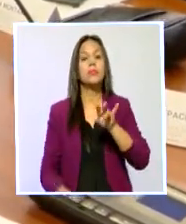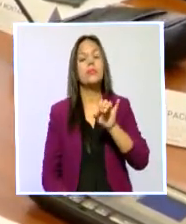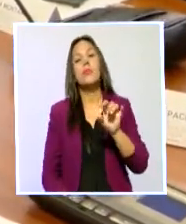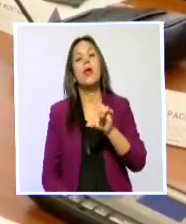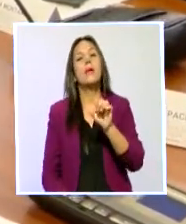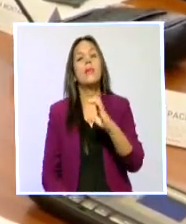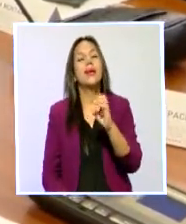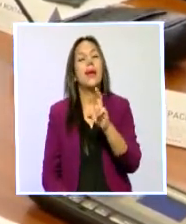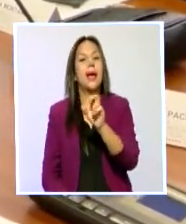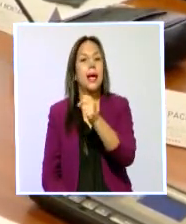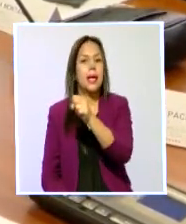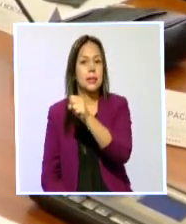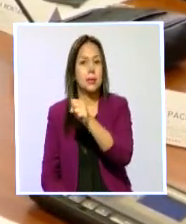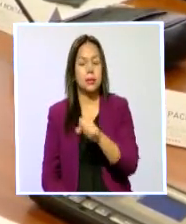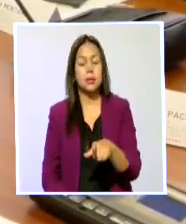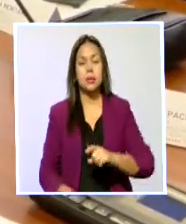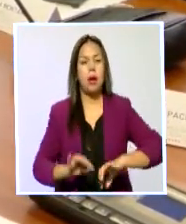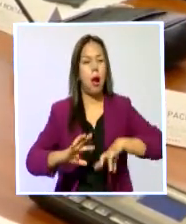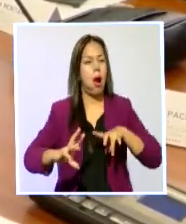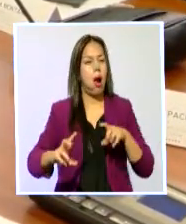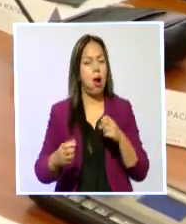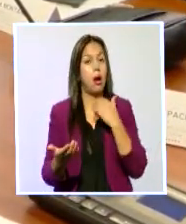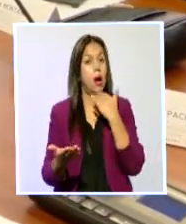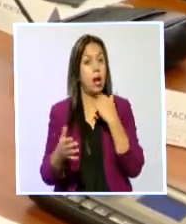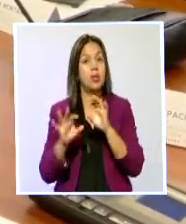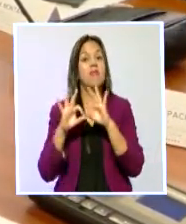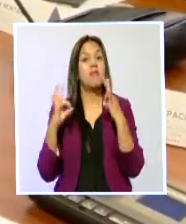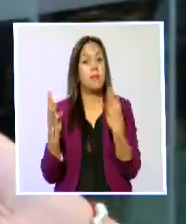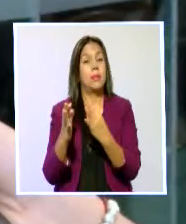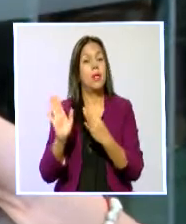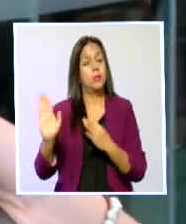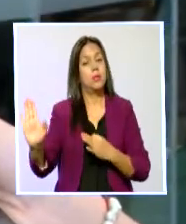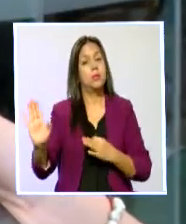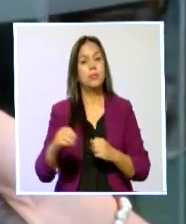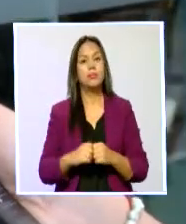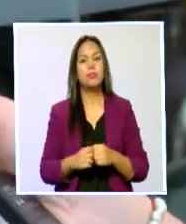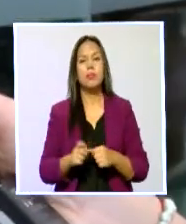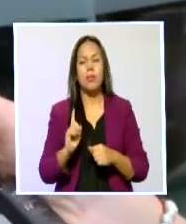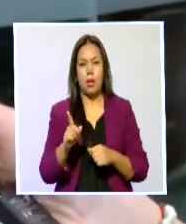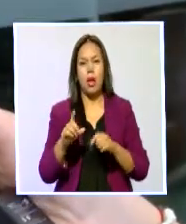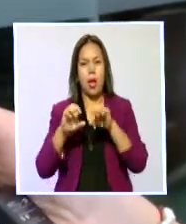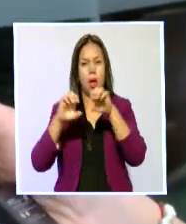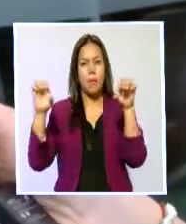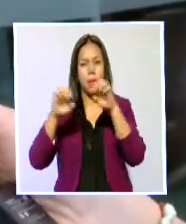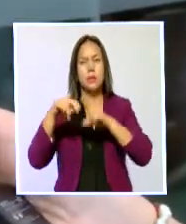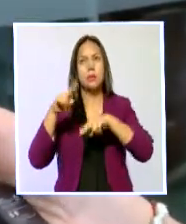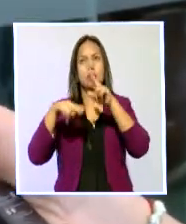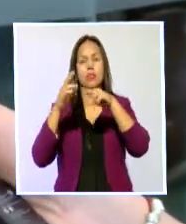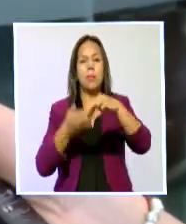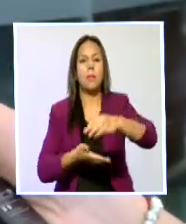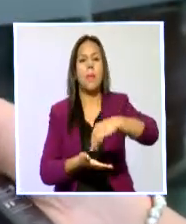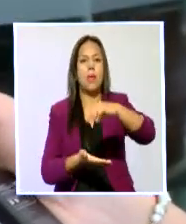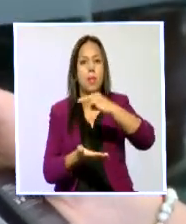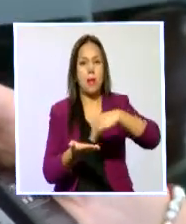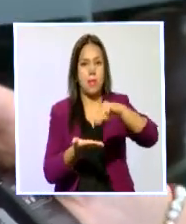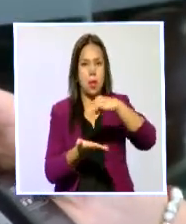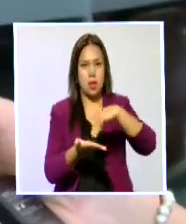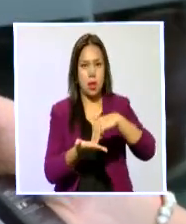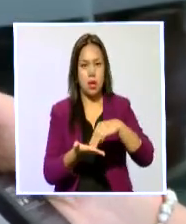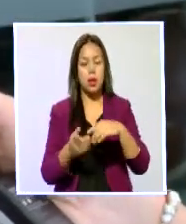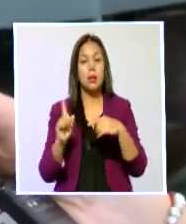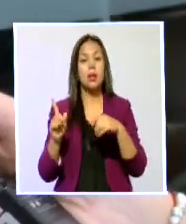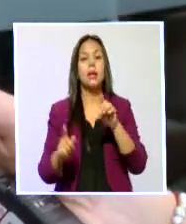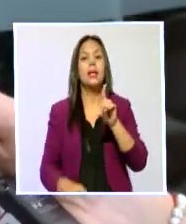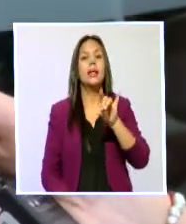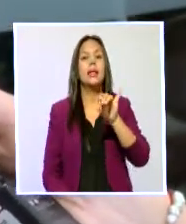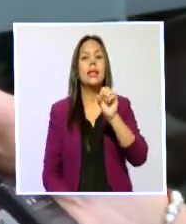un presunto acto de corrupción por parte de familiares de Carlos Bernal. Hay una compañía constructora en Manabí, que es la compañía